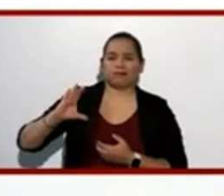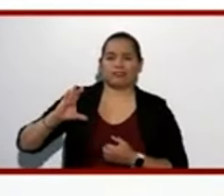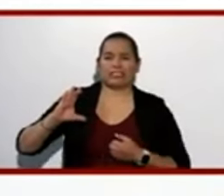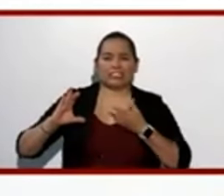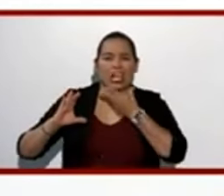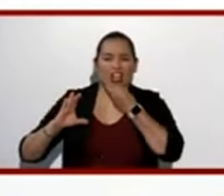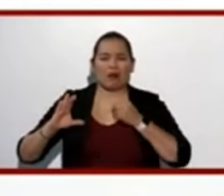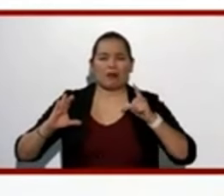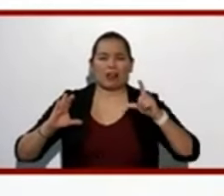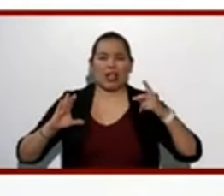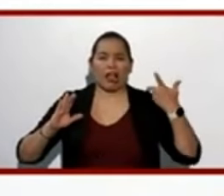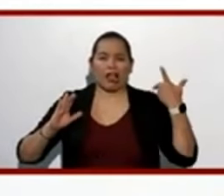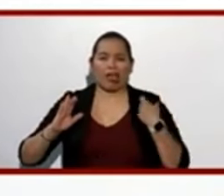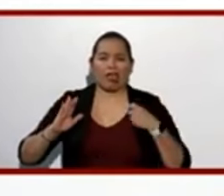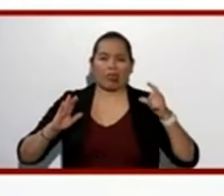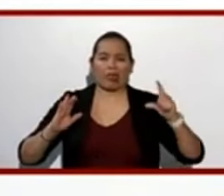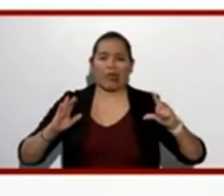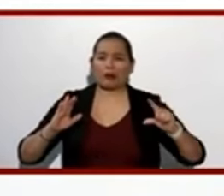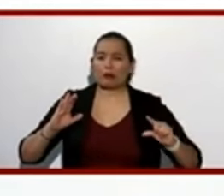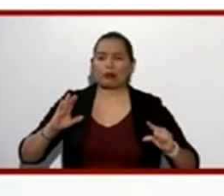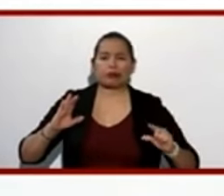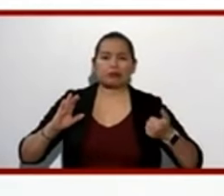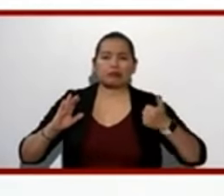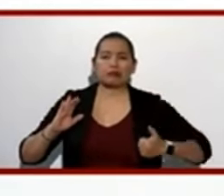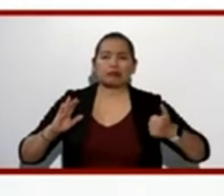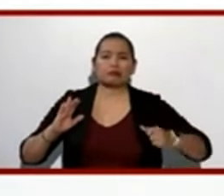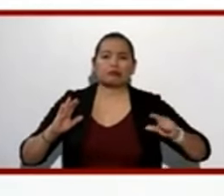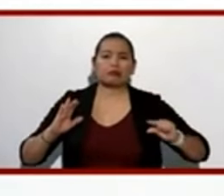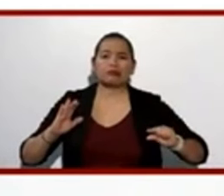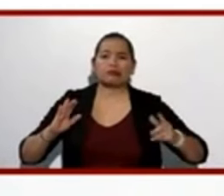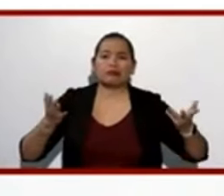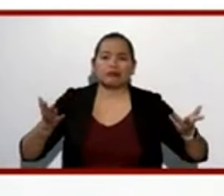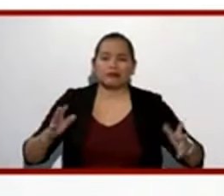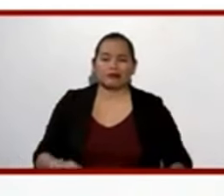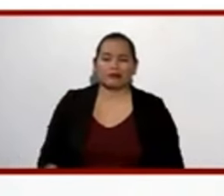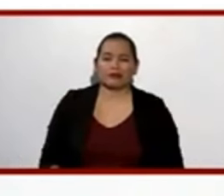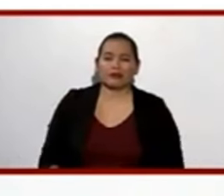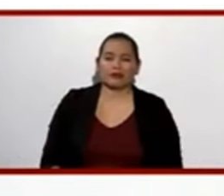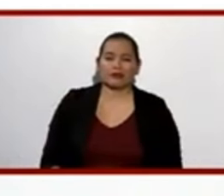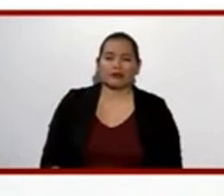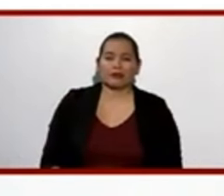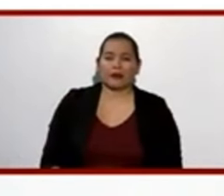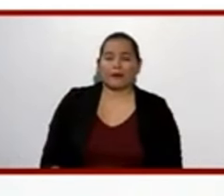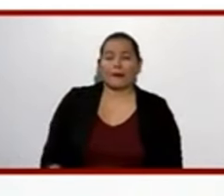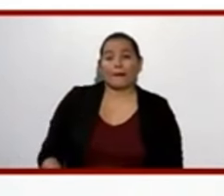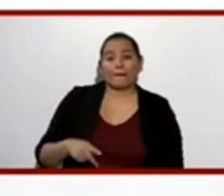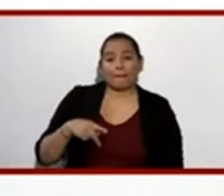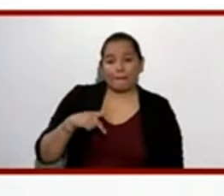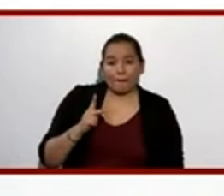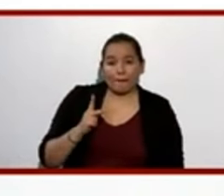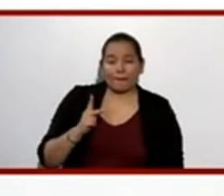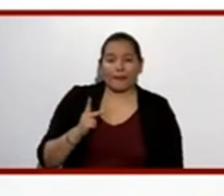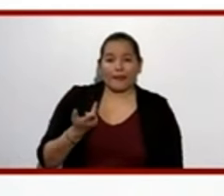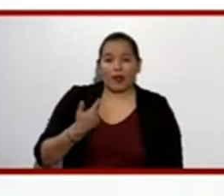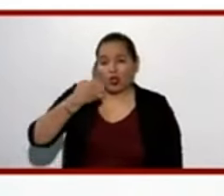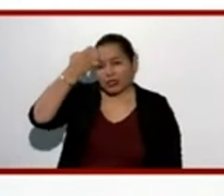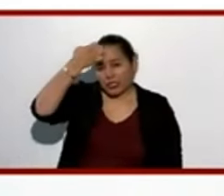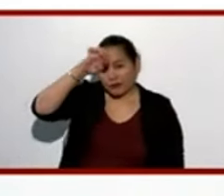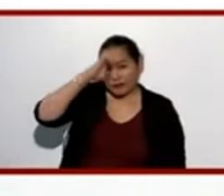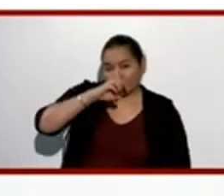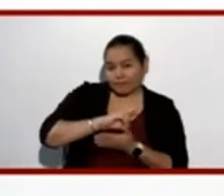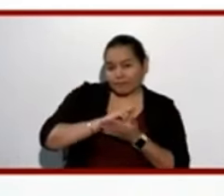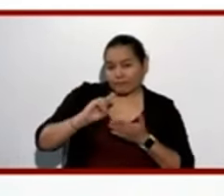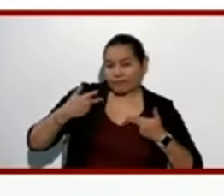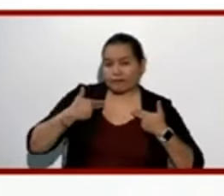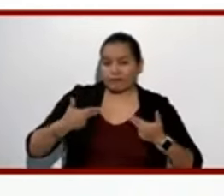representa la castración química. Eso me dijeron. Pero pues los expertos en derechos